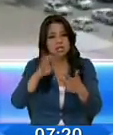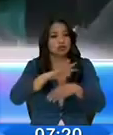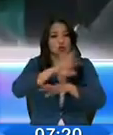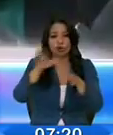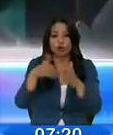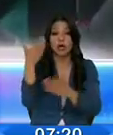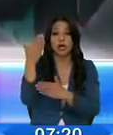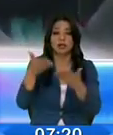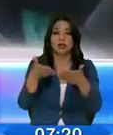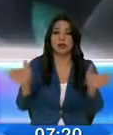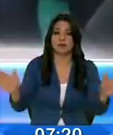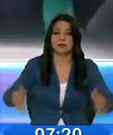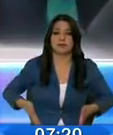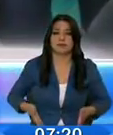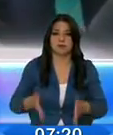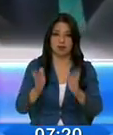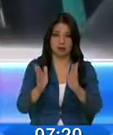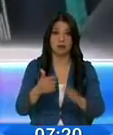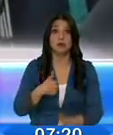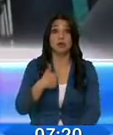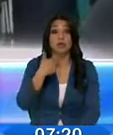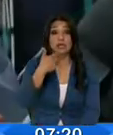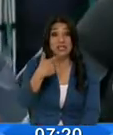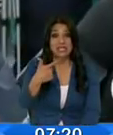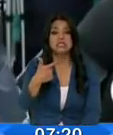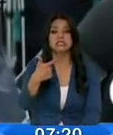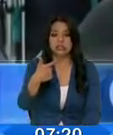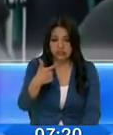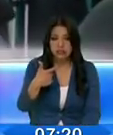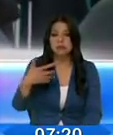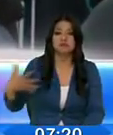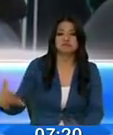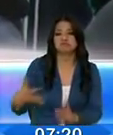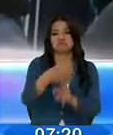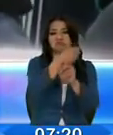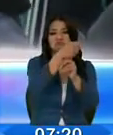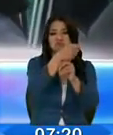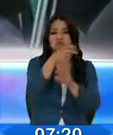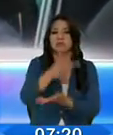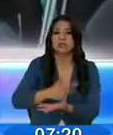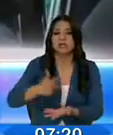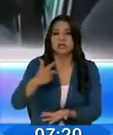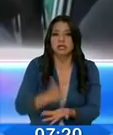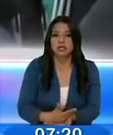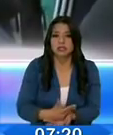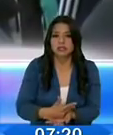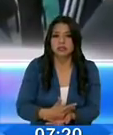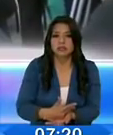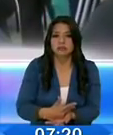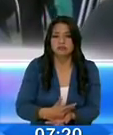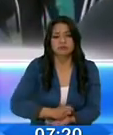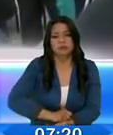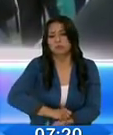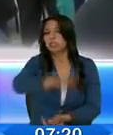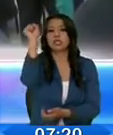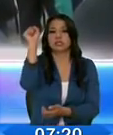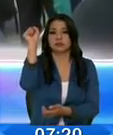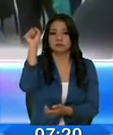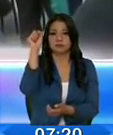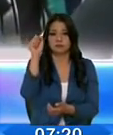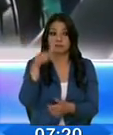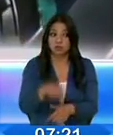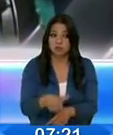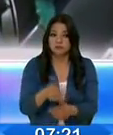vías. Por eso nosotros decimos que es victorioso, es una victoria del pueblo del Carchi, y en ese paso no vamos